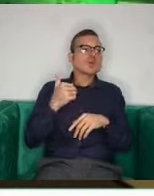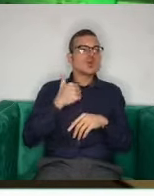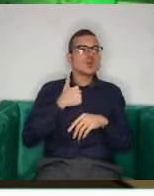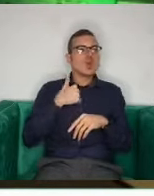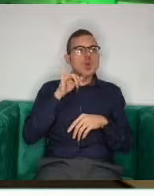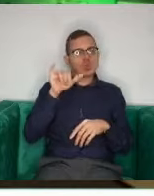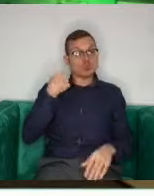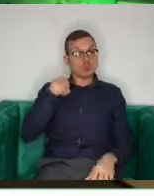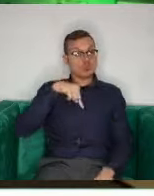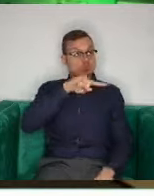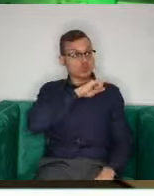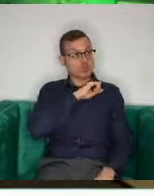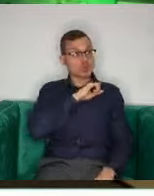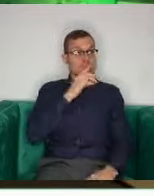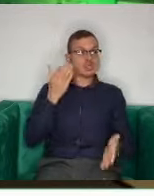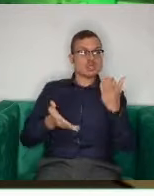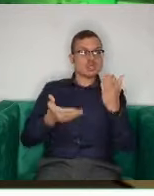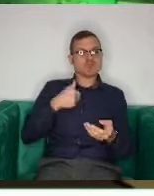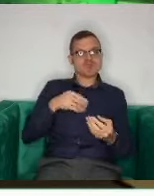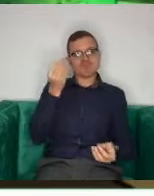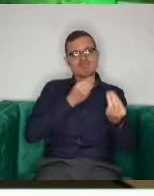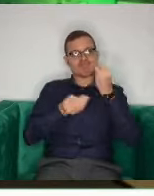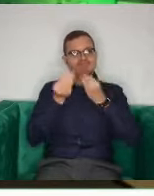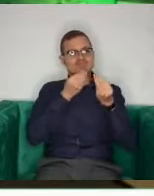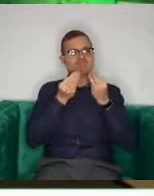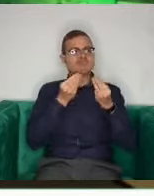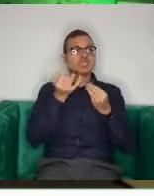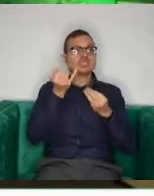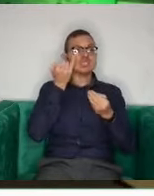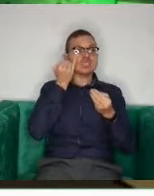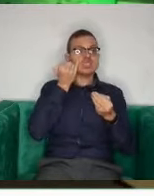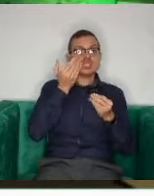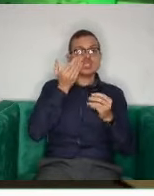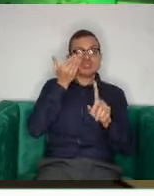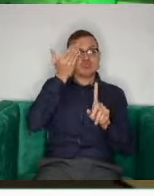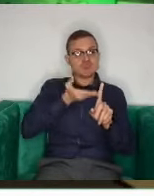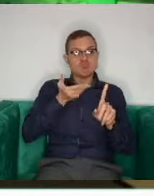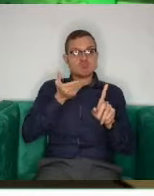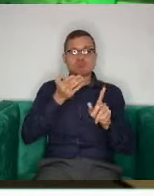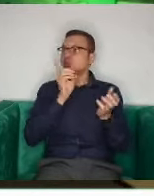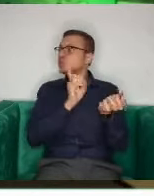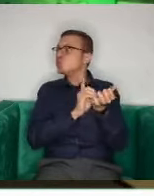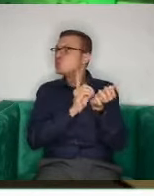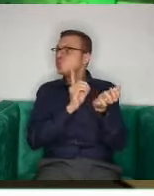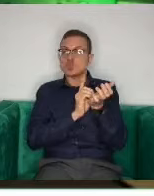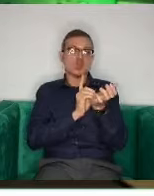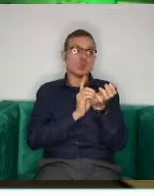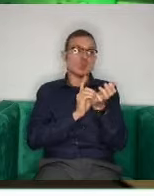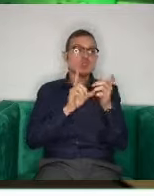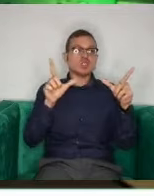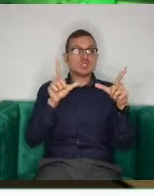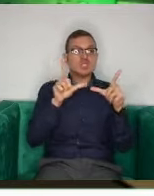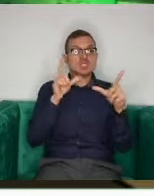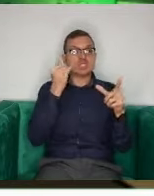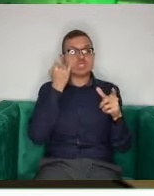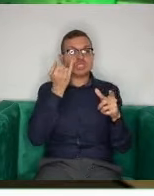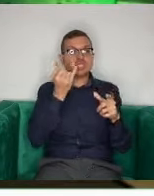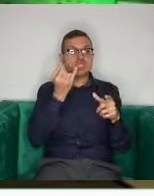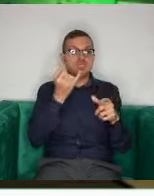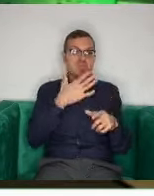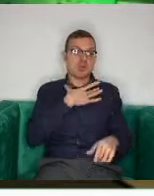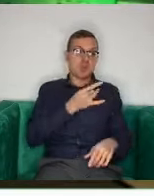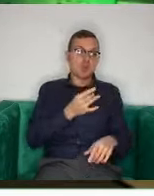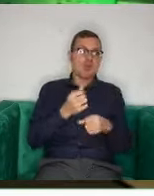lo que comemos. Uh-huh. Y si usted no le dice a su nutricionista o a su médico de cabecera que a usted le gusta el café y usted es